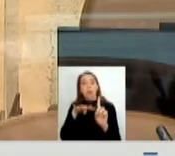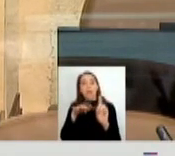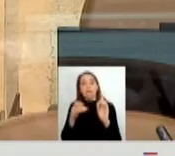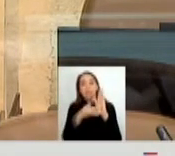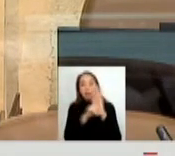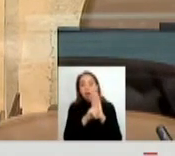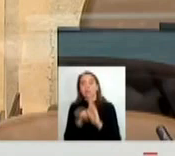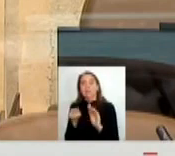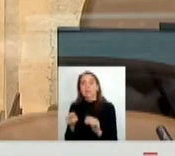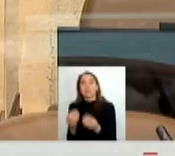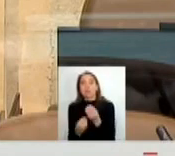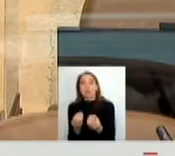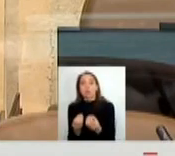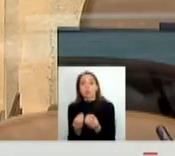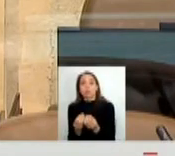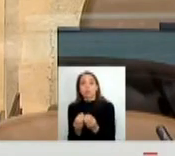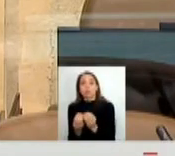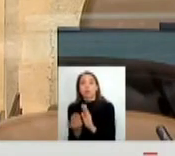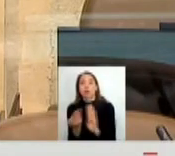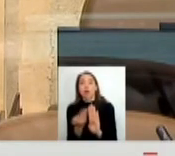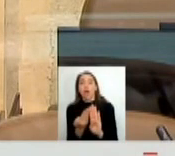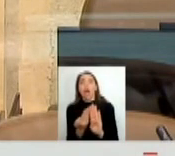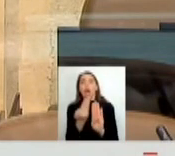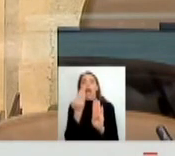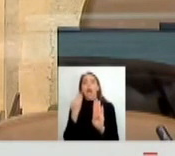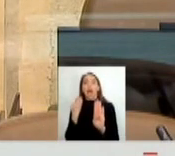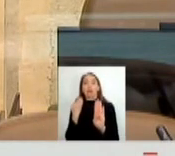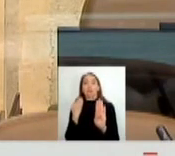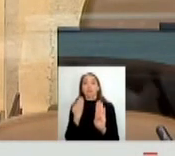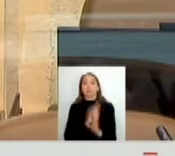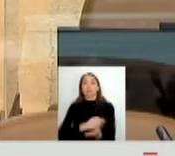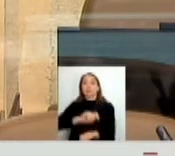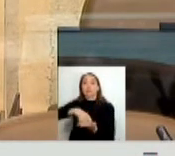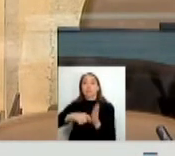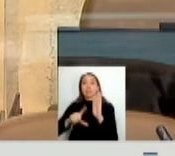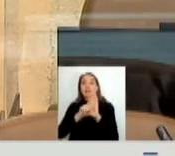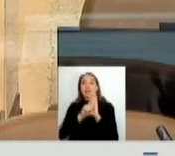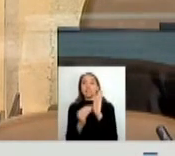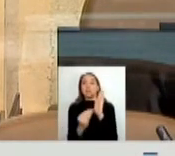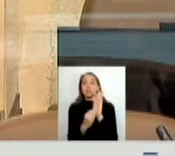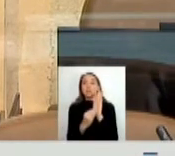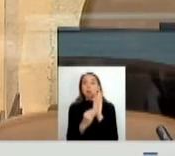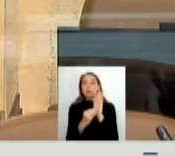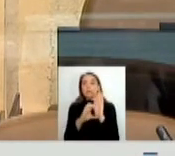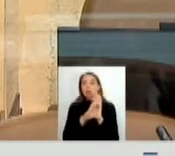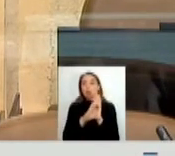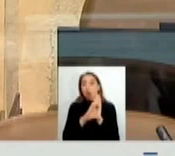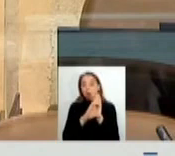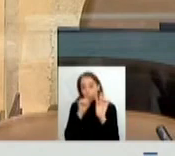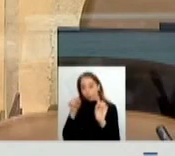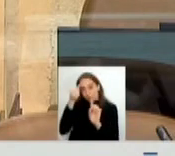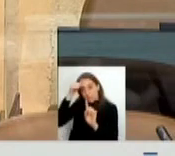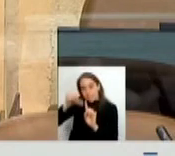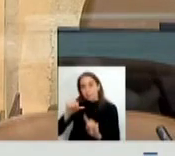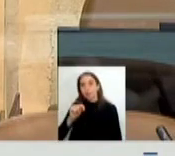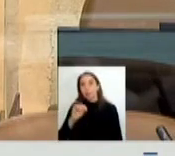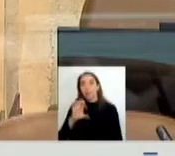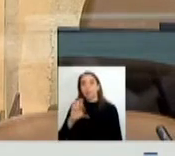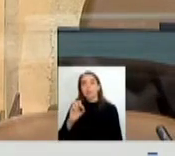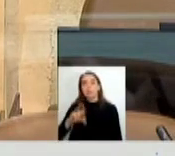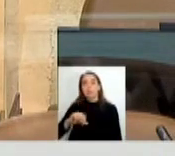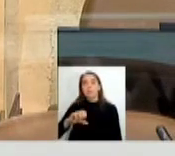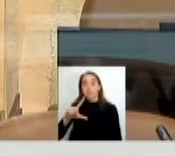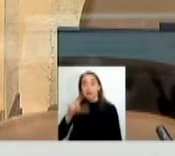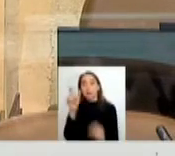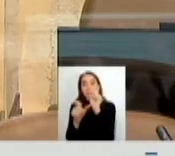ocurrieron muy anteriormente a la promulgación de la ley que tipifica esta calidad penal. Y por eso es que los autores de la